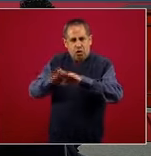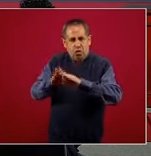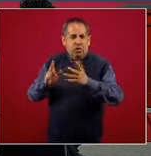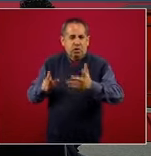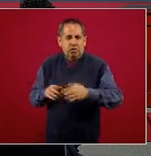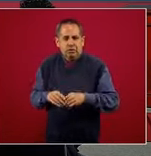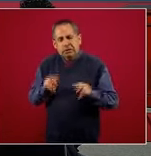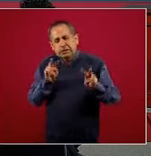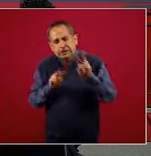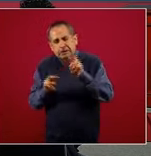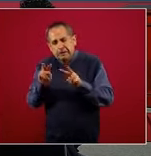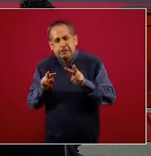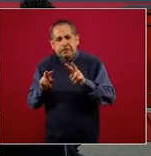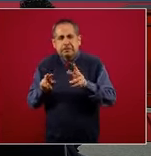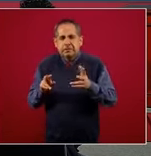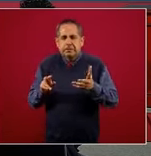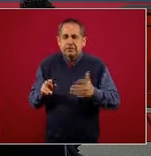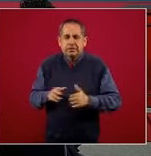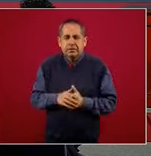todo lo hemos visto,